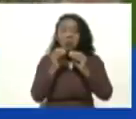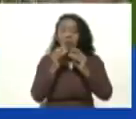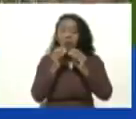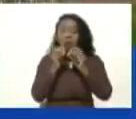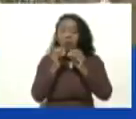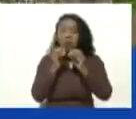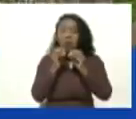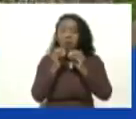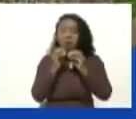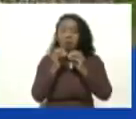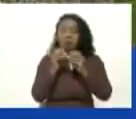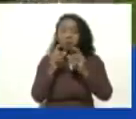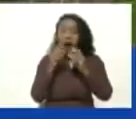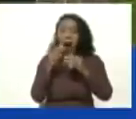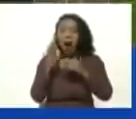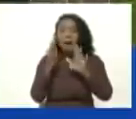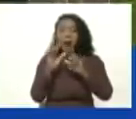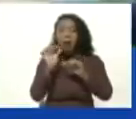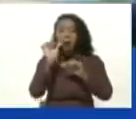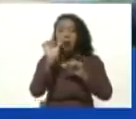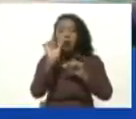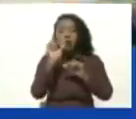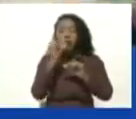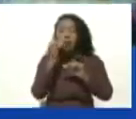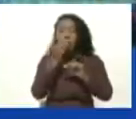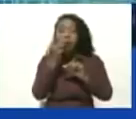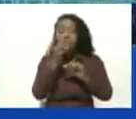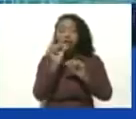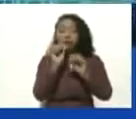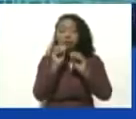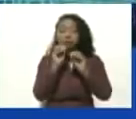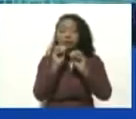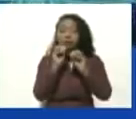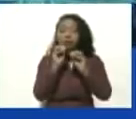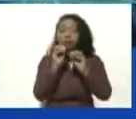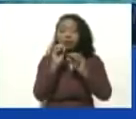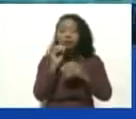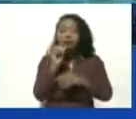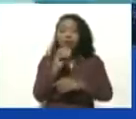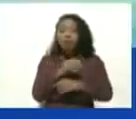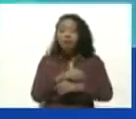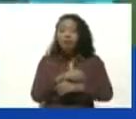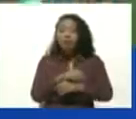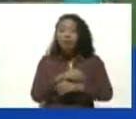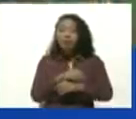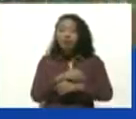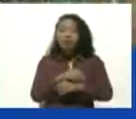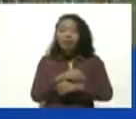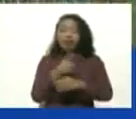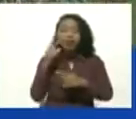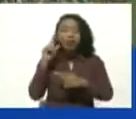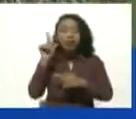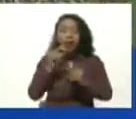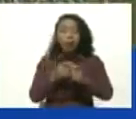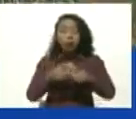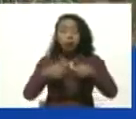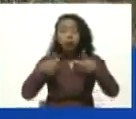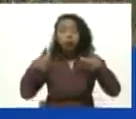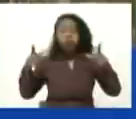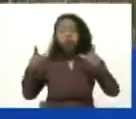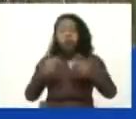pues. Apenas abría los labios y salía un vozarrón gigantesco, de